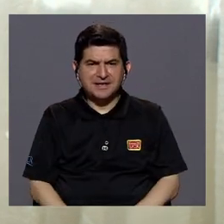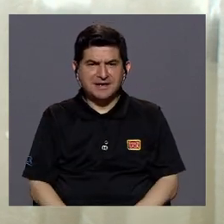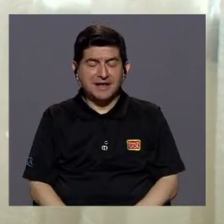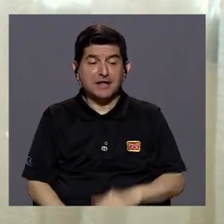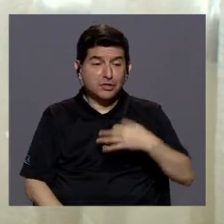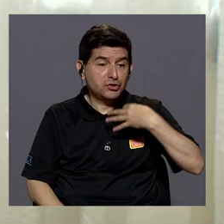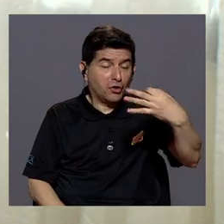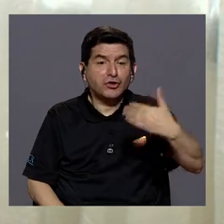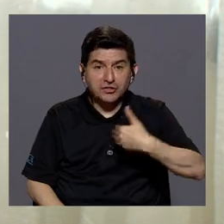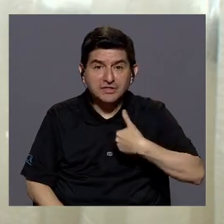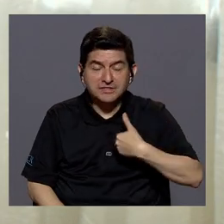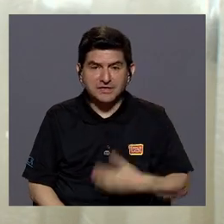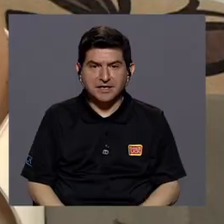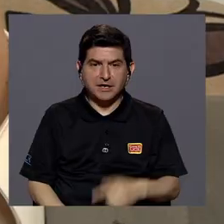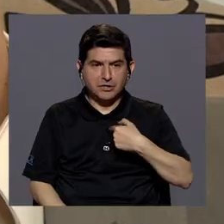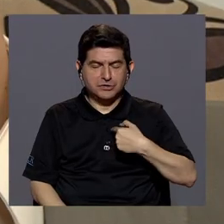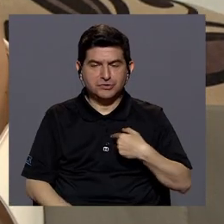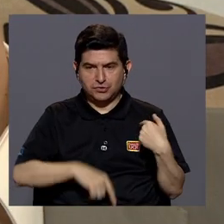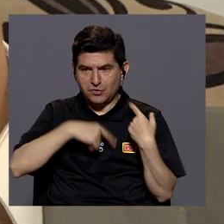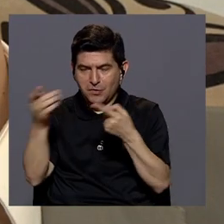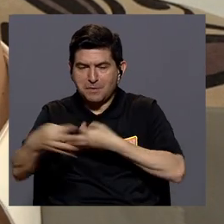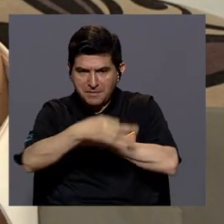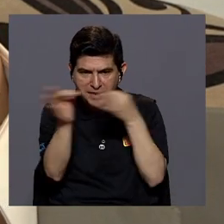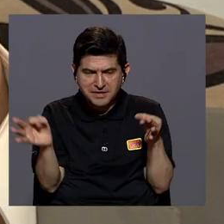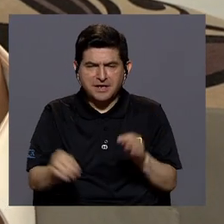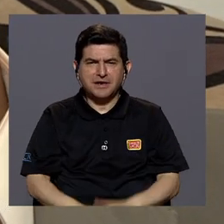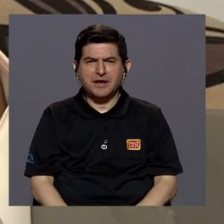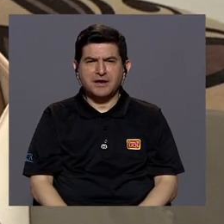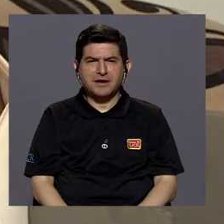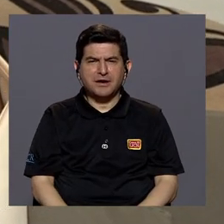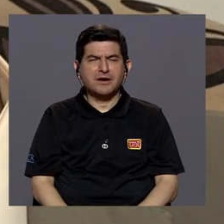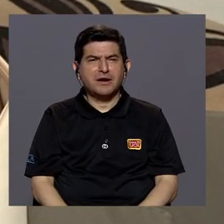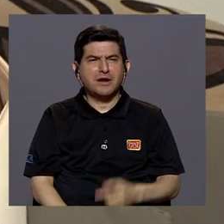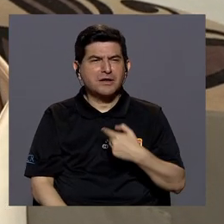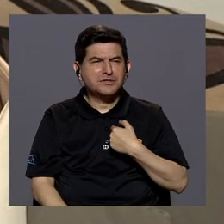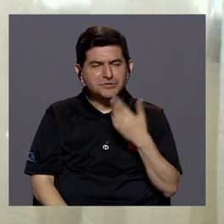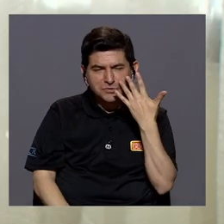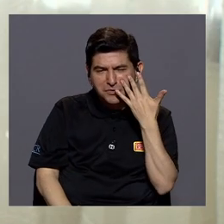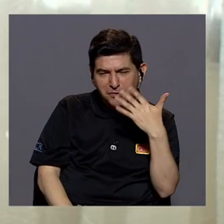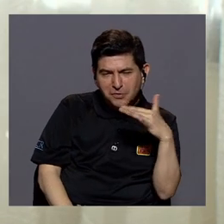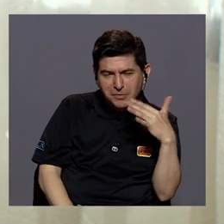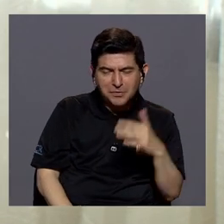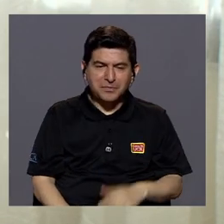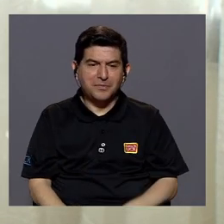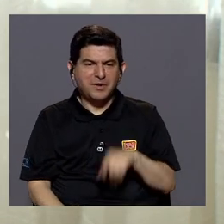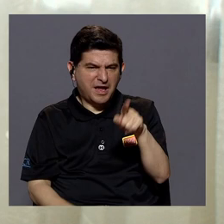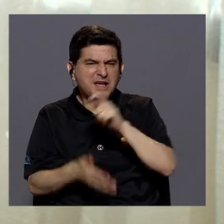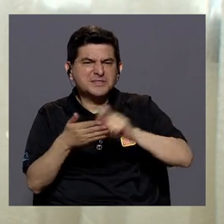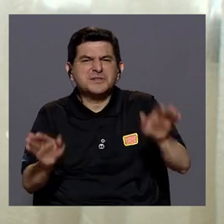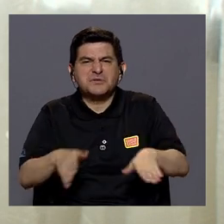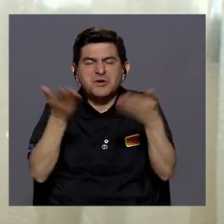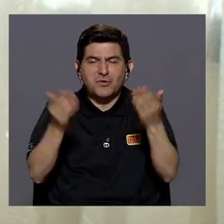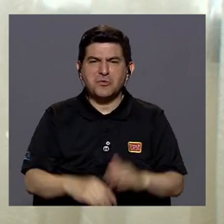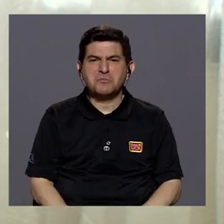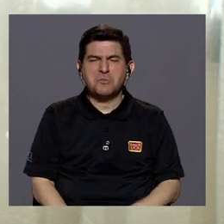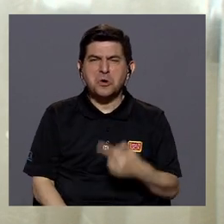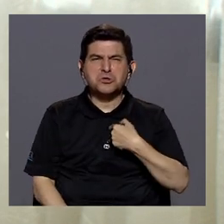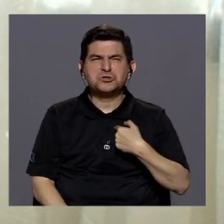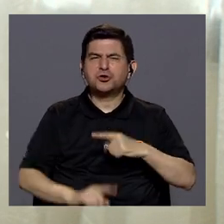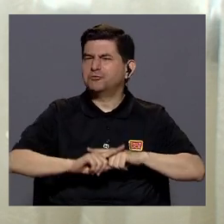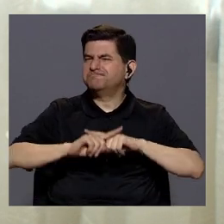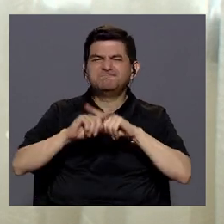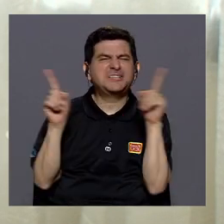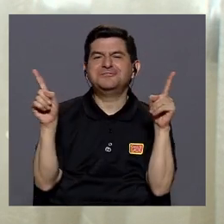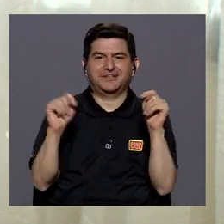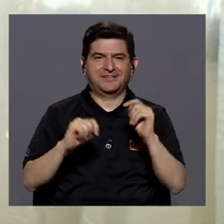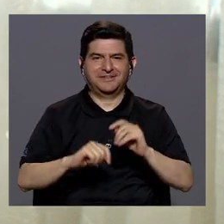días para pasar al taller, yo lo veía más o menos cómo lo escribían y todo. Y dije, yo no, esto yo voy a hacer algo diferente